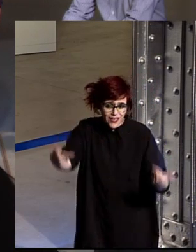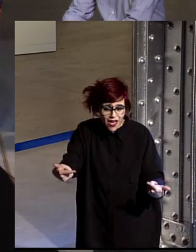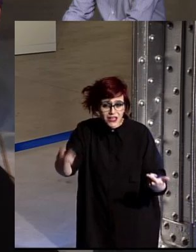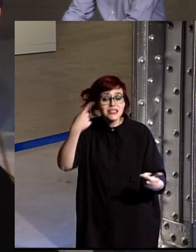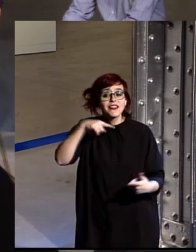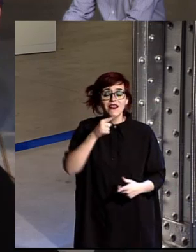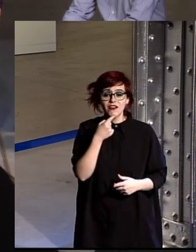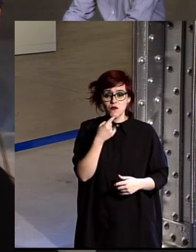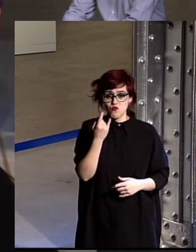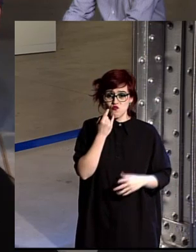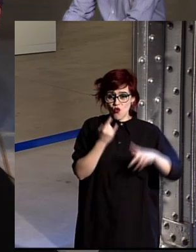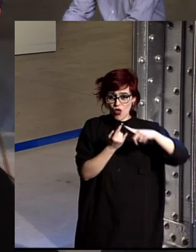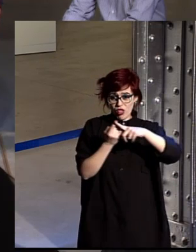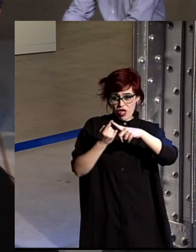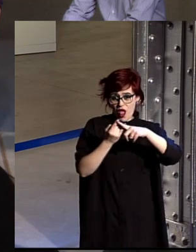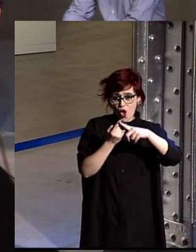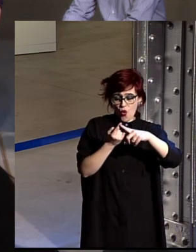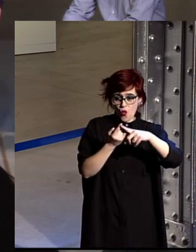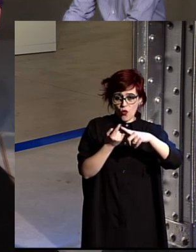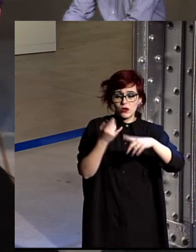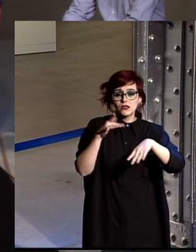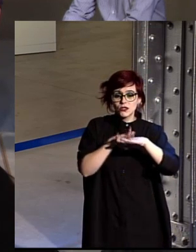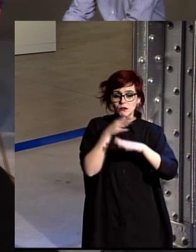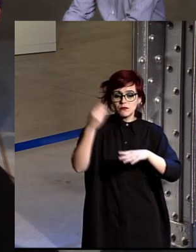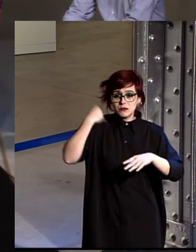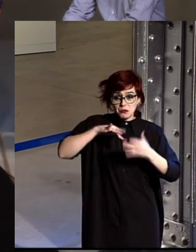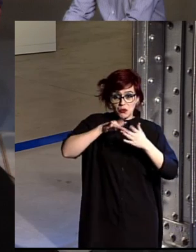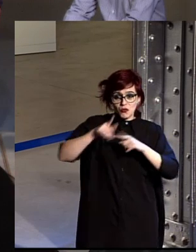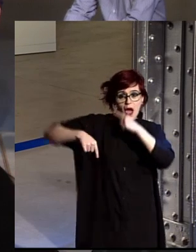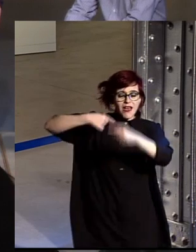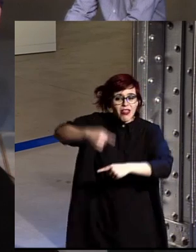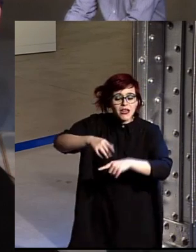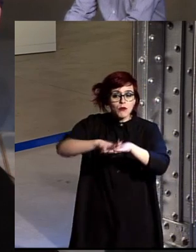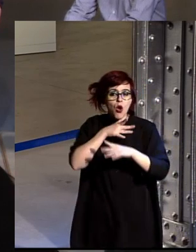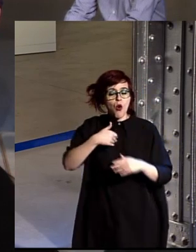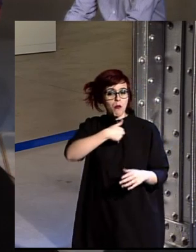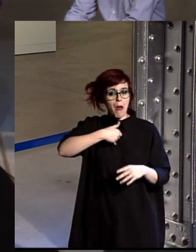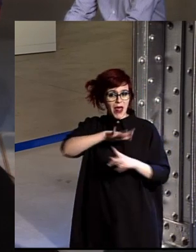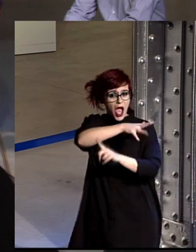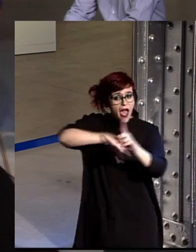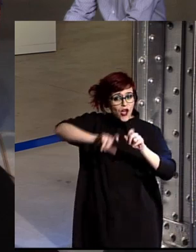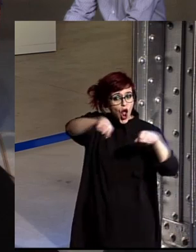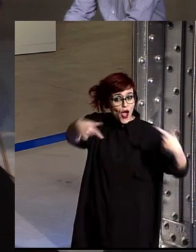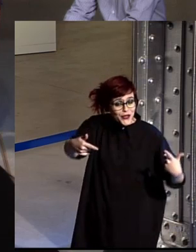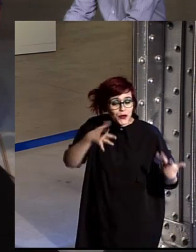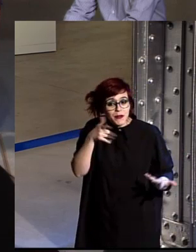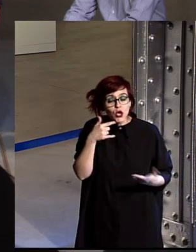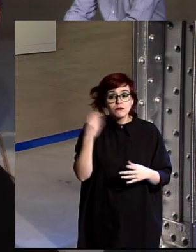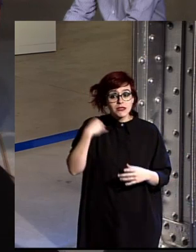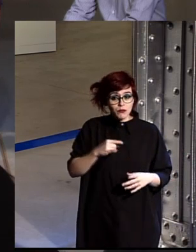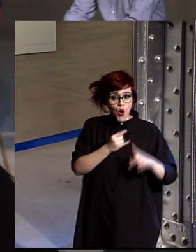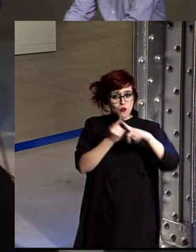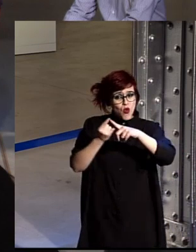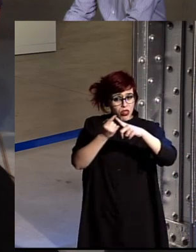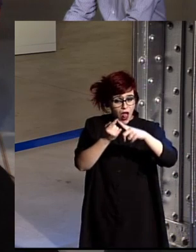los murciélagos cumplen su papel en la cadena trófica, un papel ecológico, etcétera, que no voy a discutir. Pero los murciélagos son